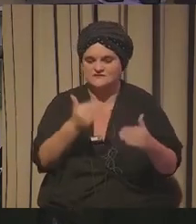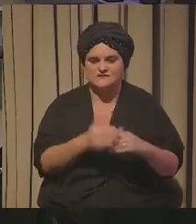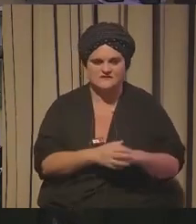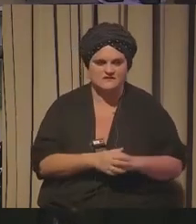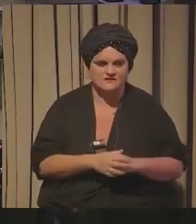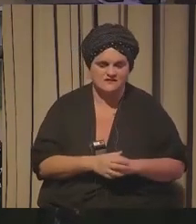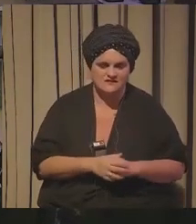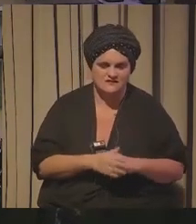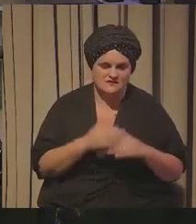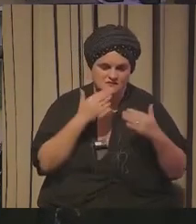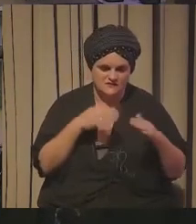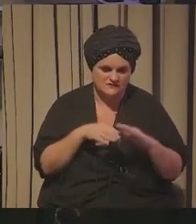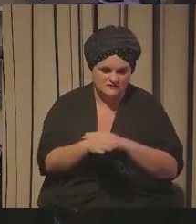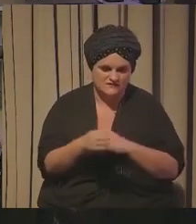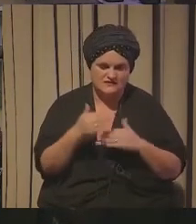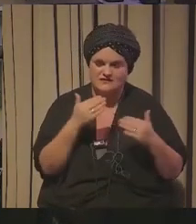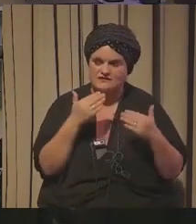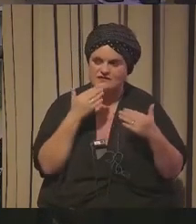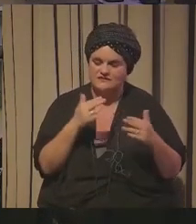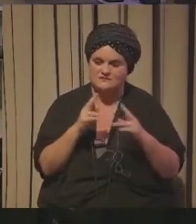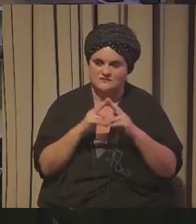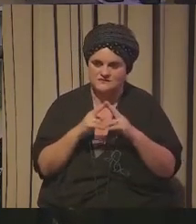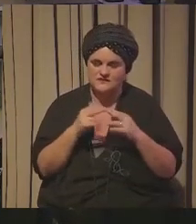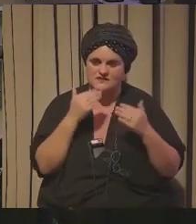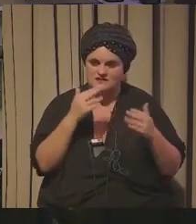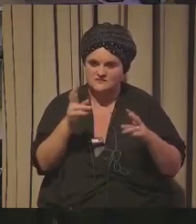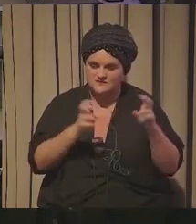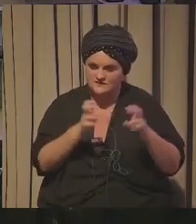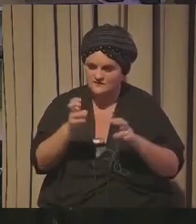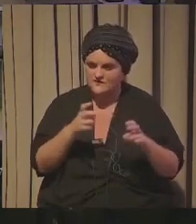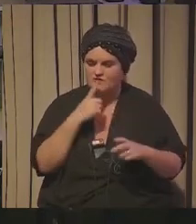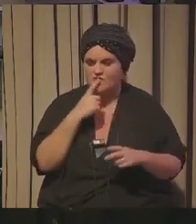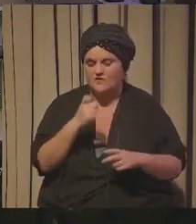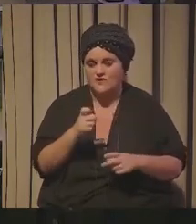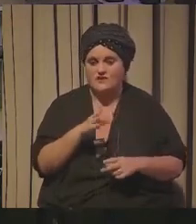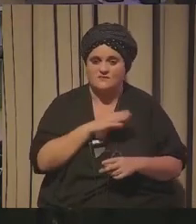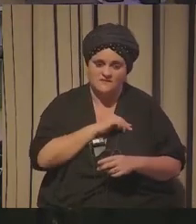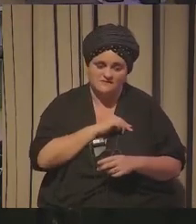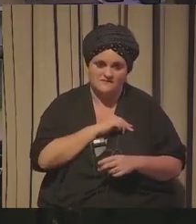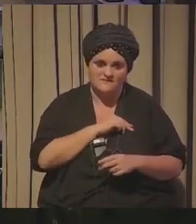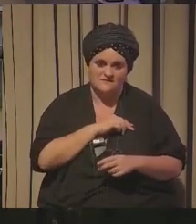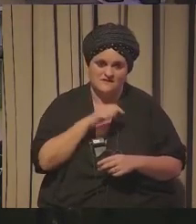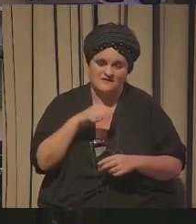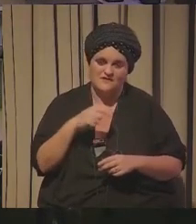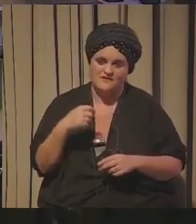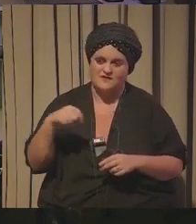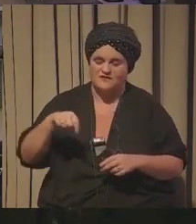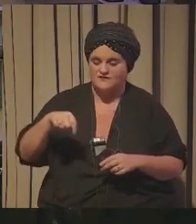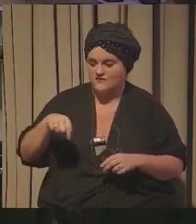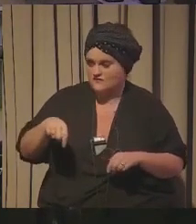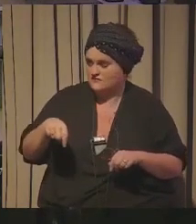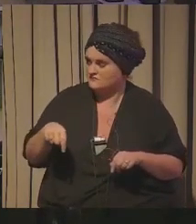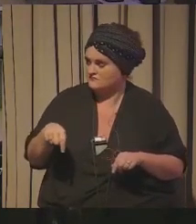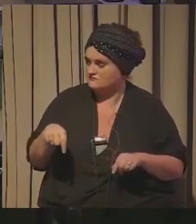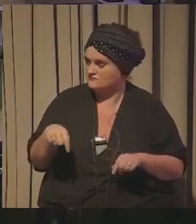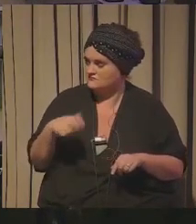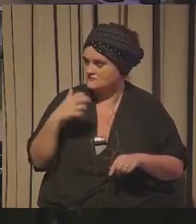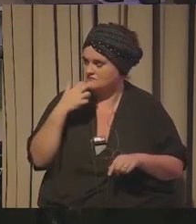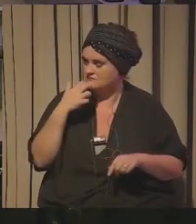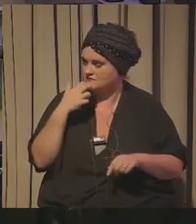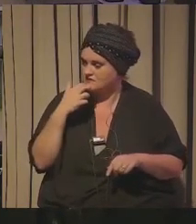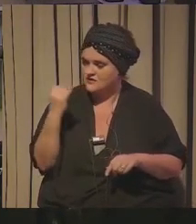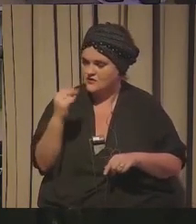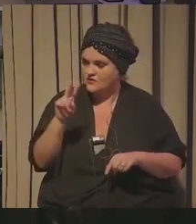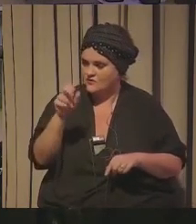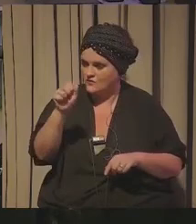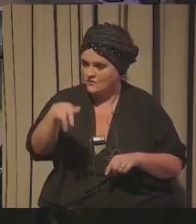por la introducción, gracias por las preguntas, gracias por estar aquí. Espero que haya merecido la pena y yo estaré por aquí. Me ha prometido Juan una